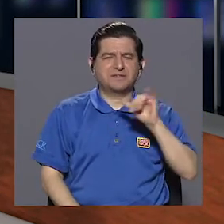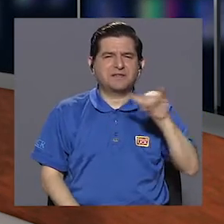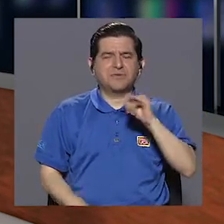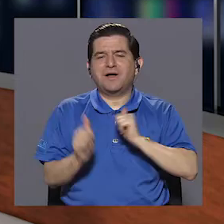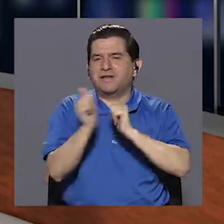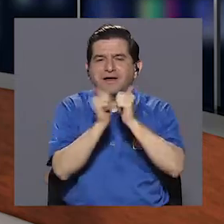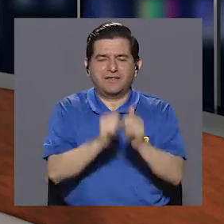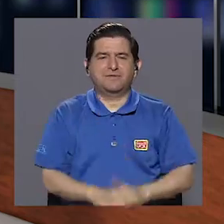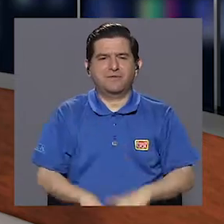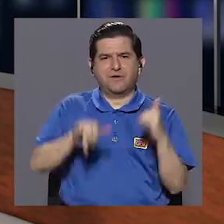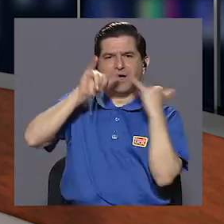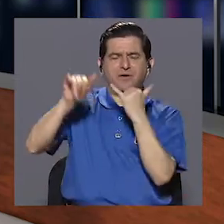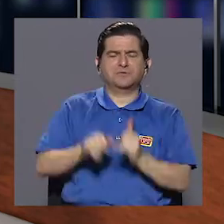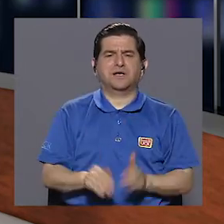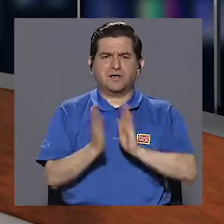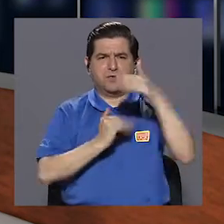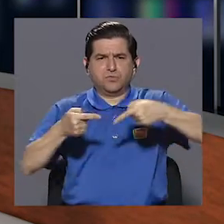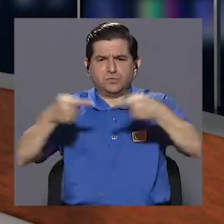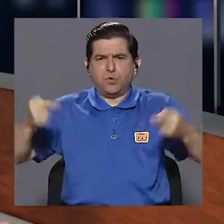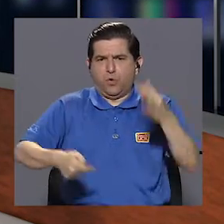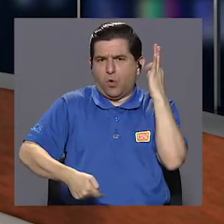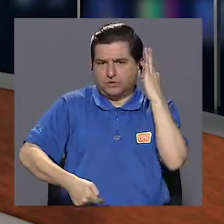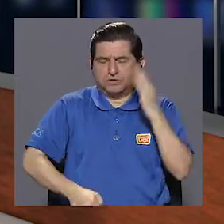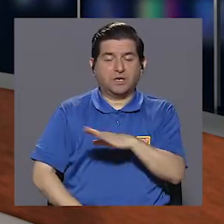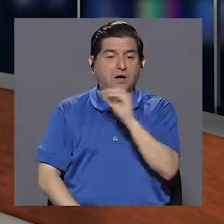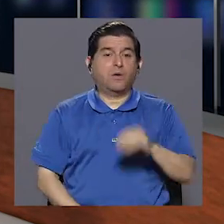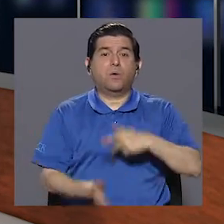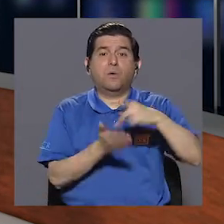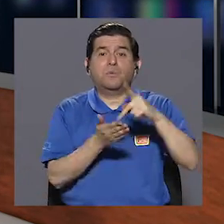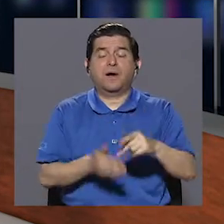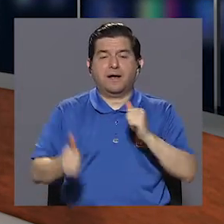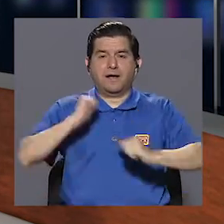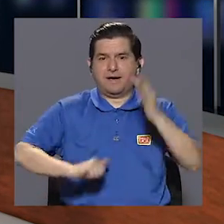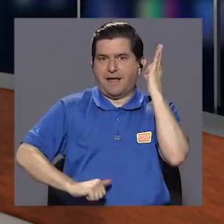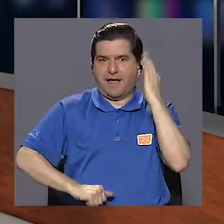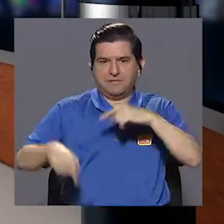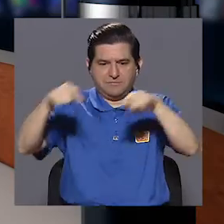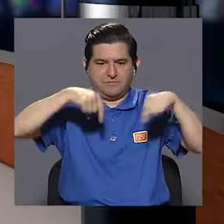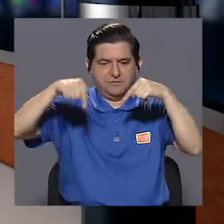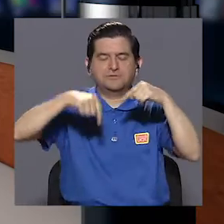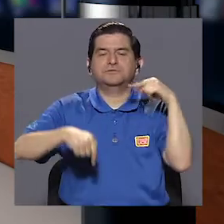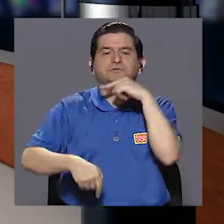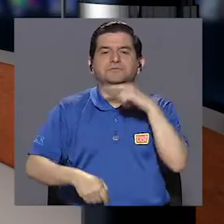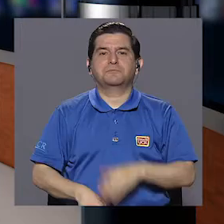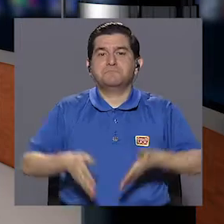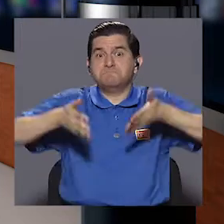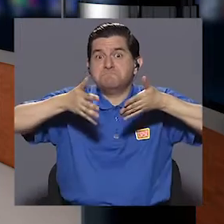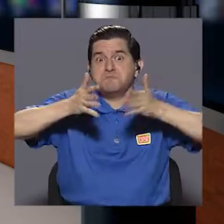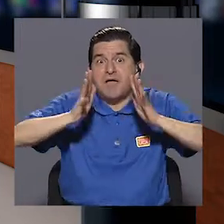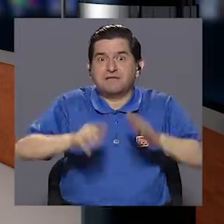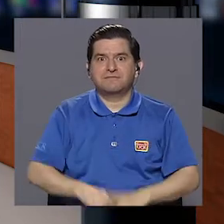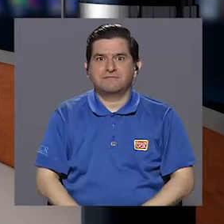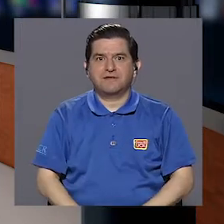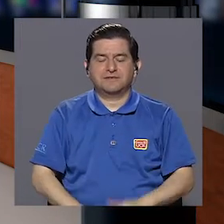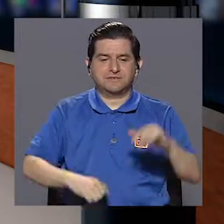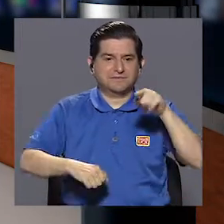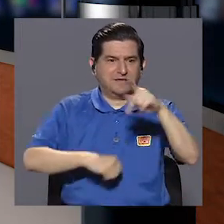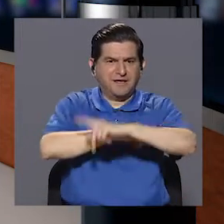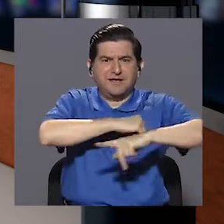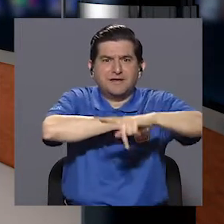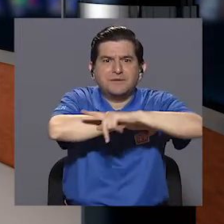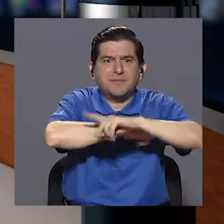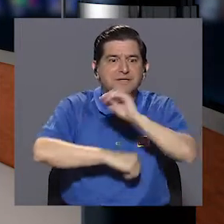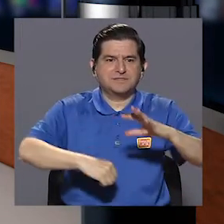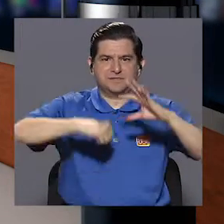deporte, es acusado de abusos contra mujeres o de pagarle a una actriz porno. Mientras tanto, el resto del país y